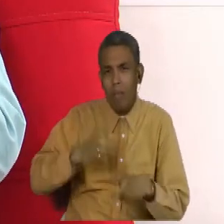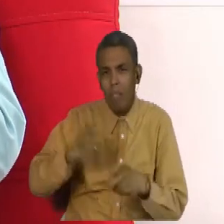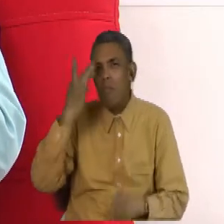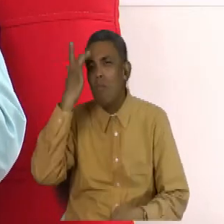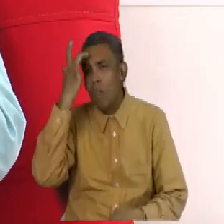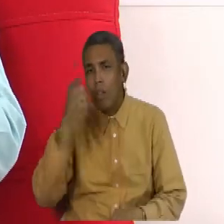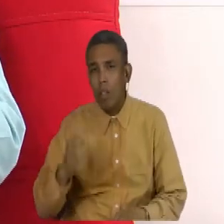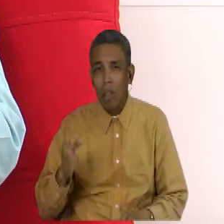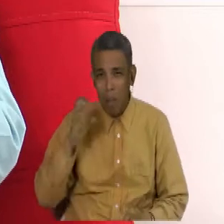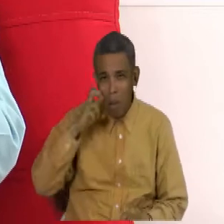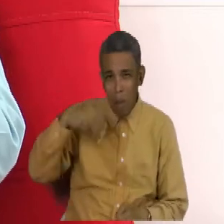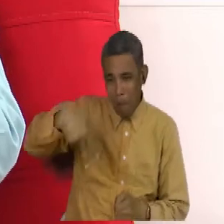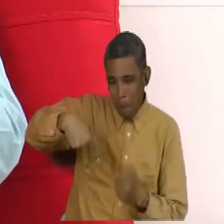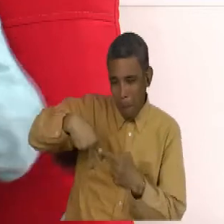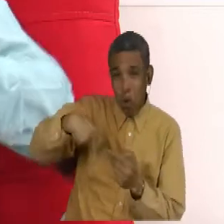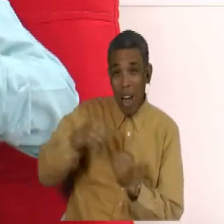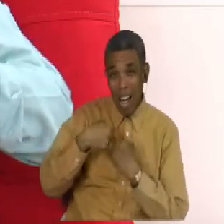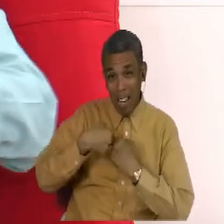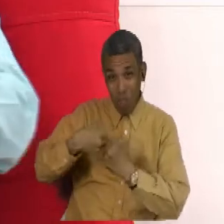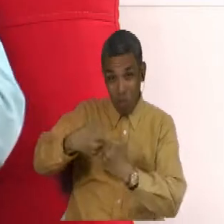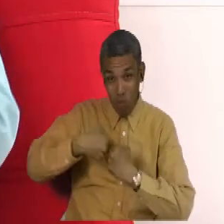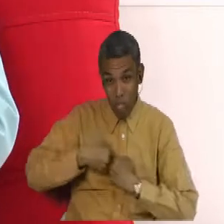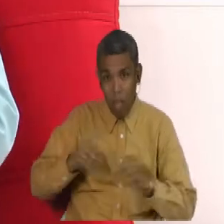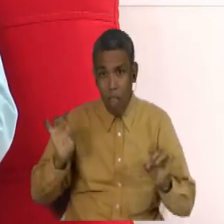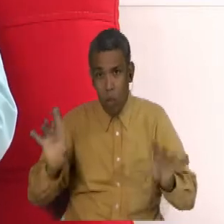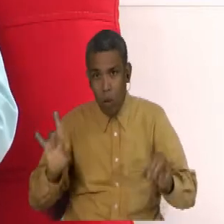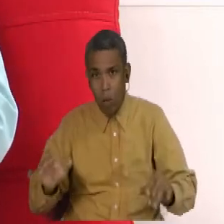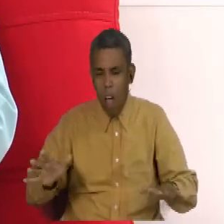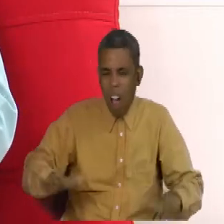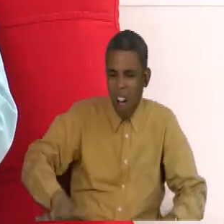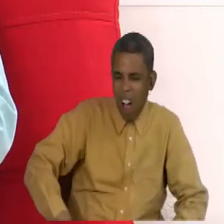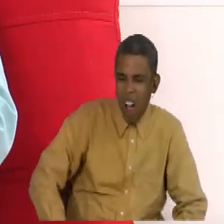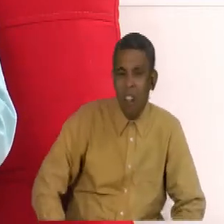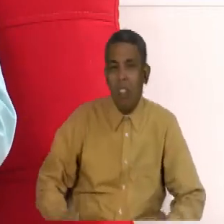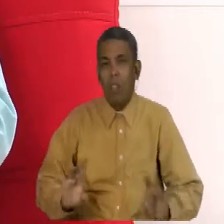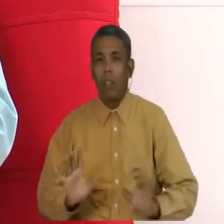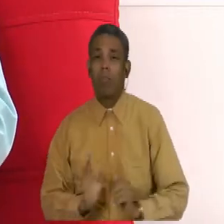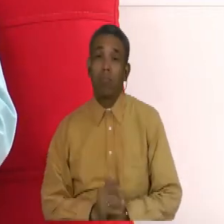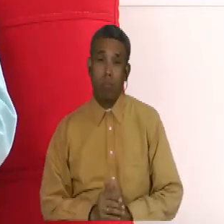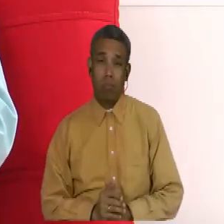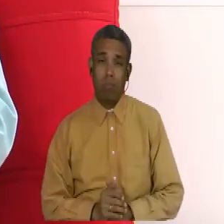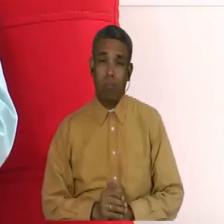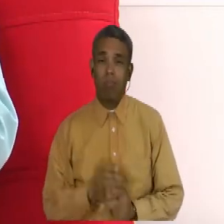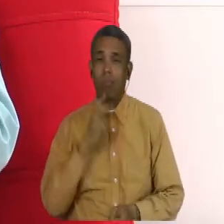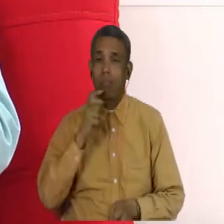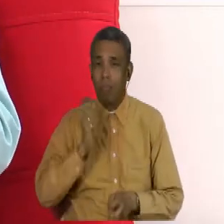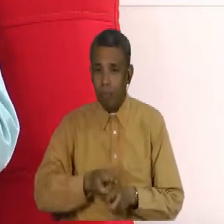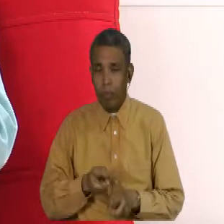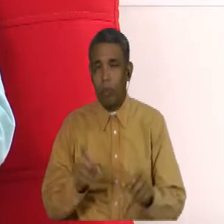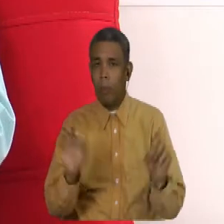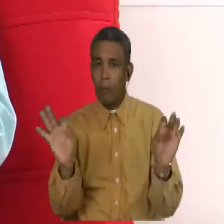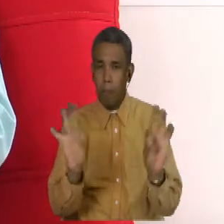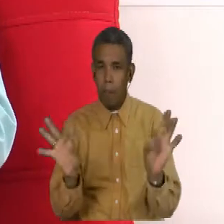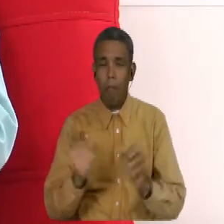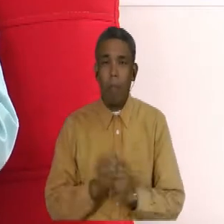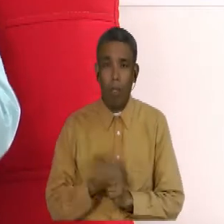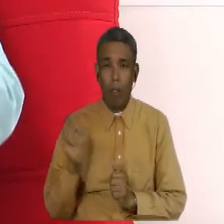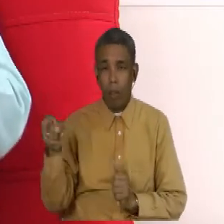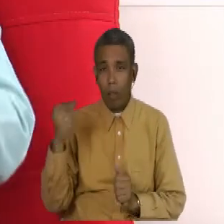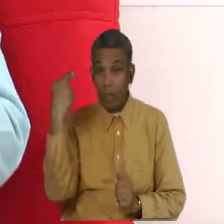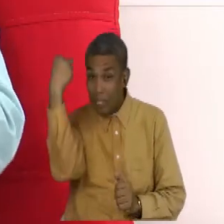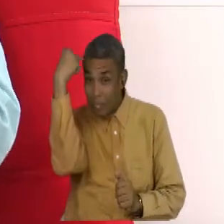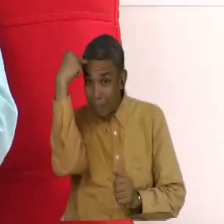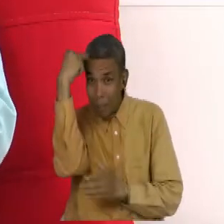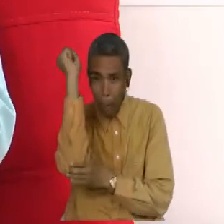para respirar, que también lo vemos en los niños súper obesos, y que estos niños se van a estar como durmiendo, de hecho su rendimiento escolar